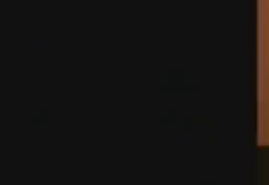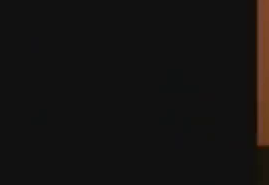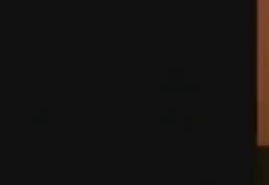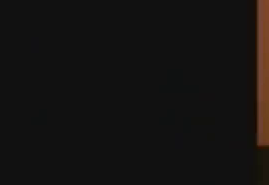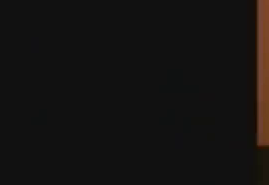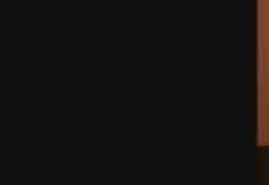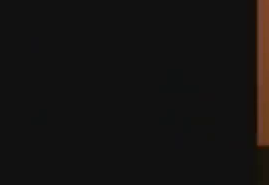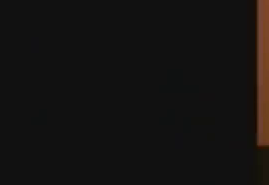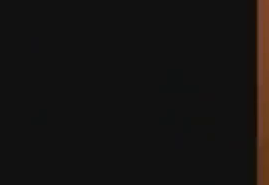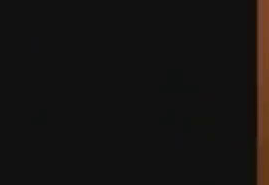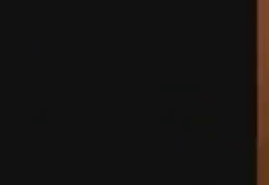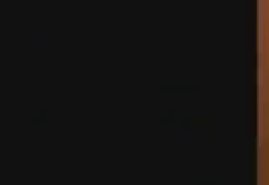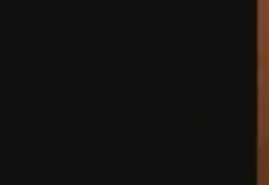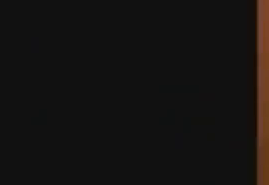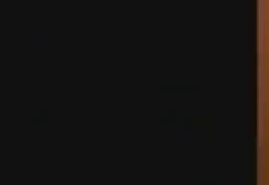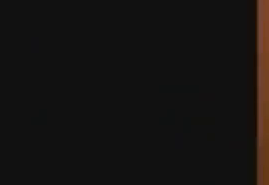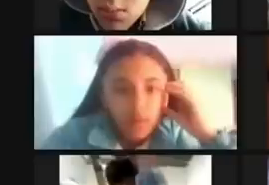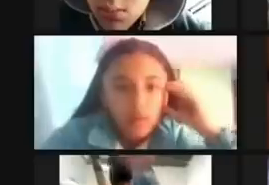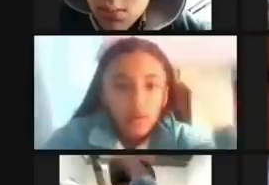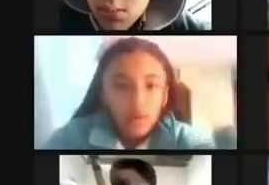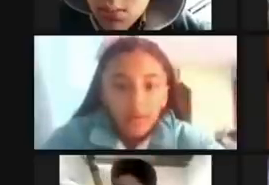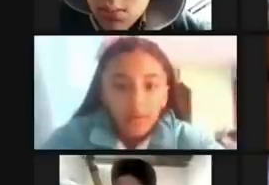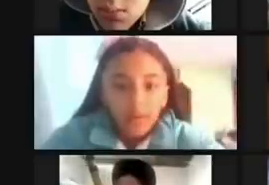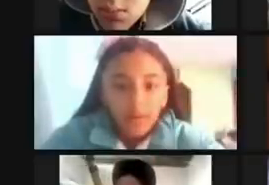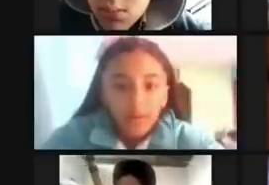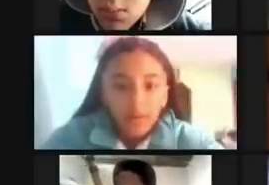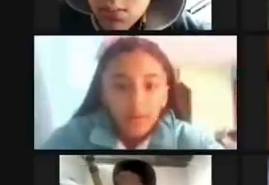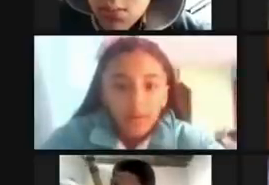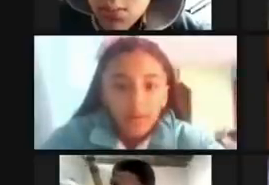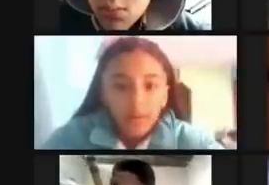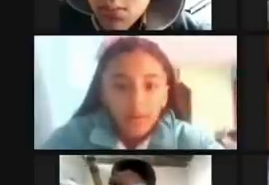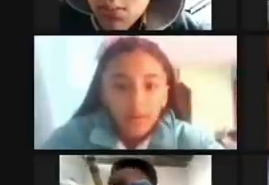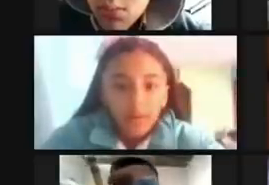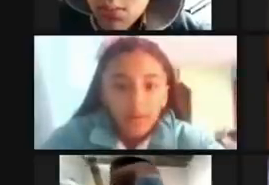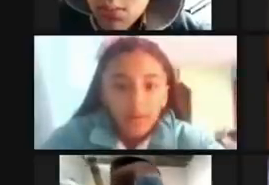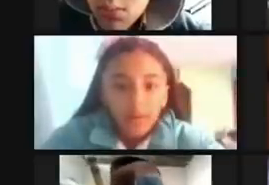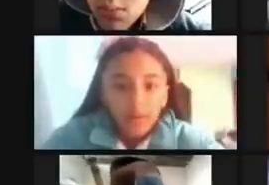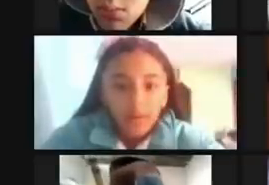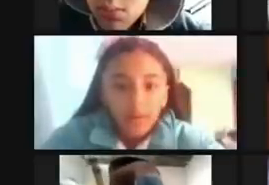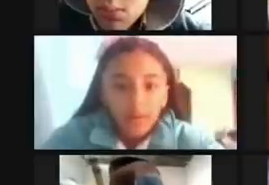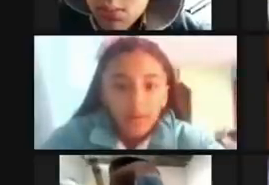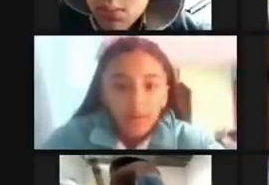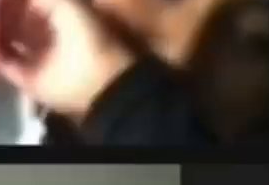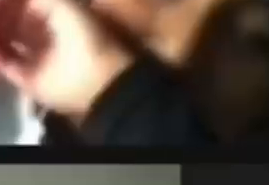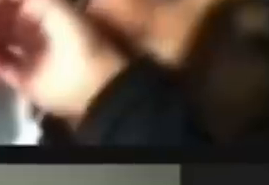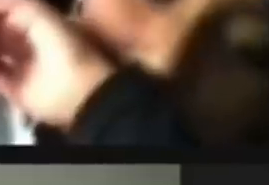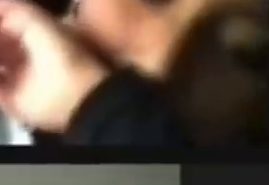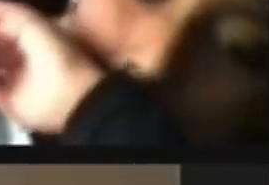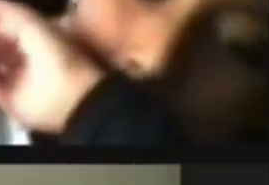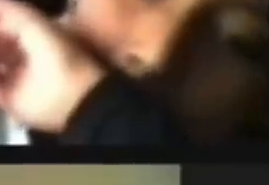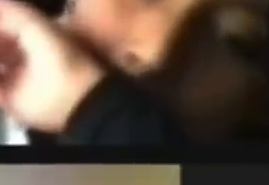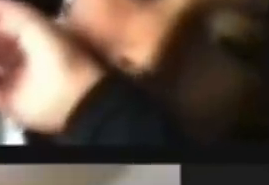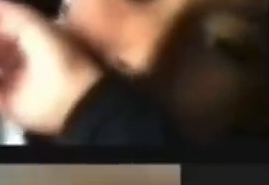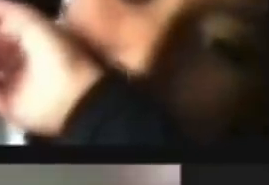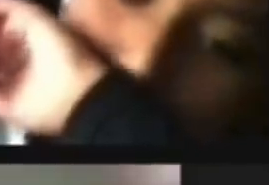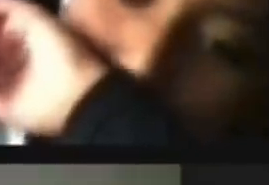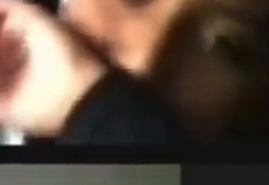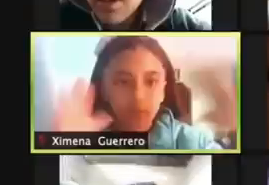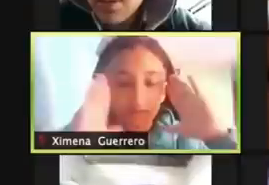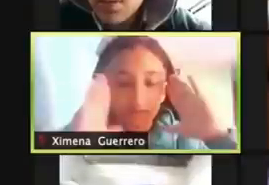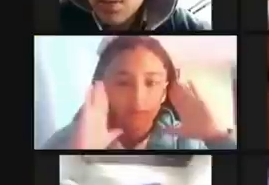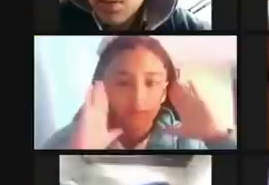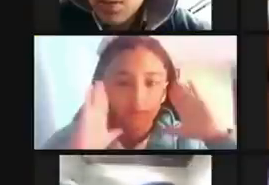Ay, puta rata Por favor, si no me pijito Le gustaba el poquito Rompieron el poquito Soneguito de